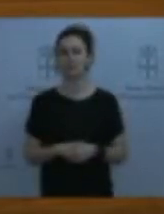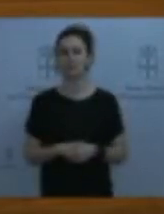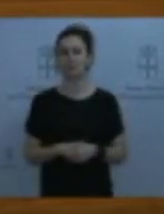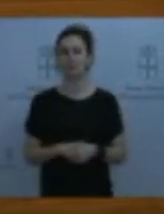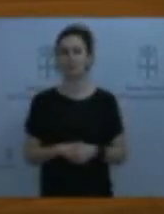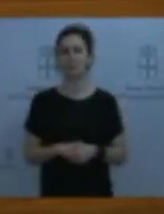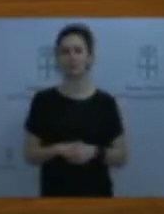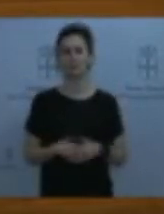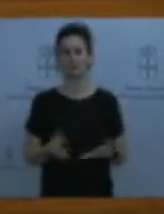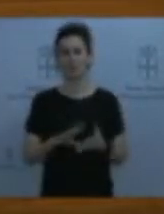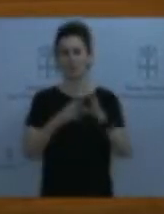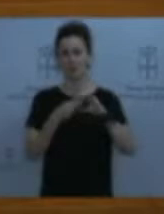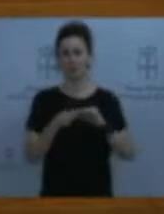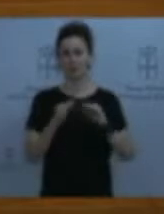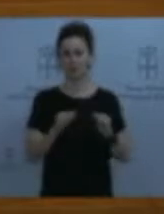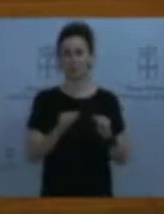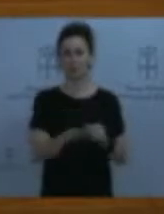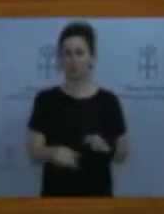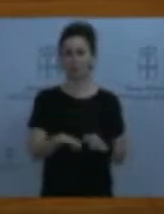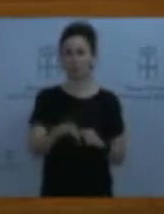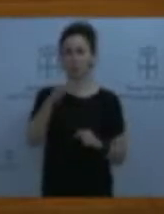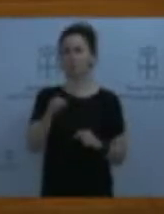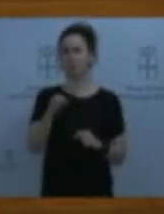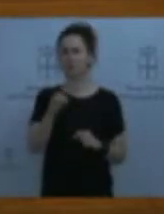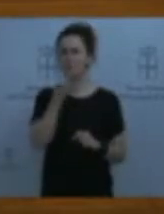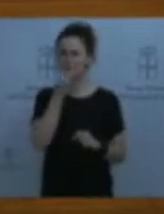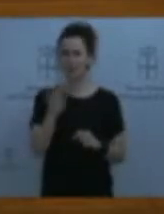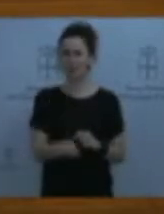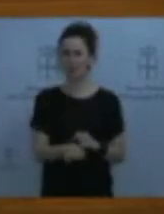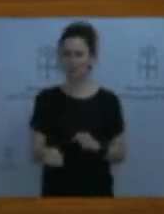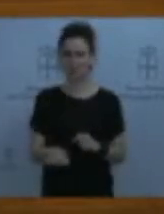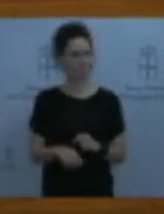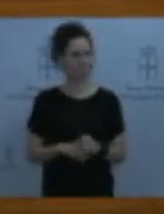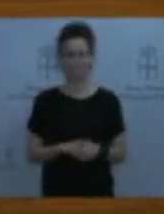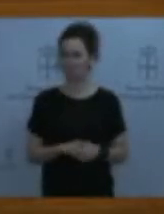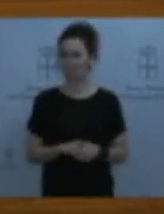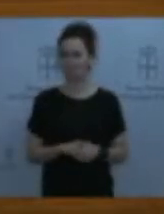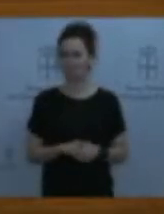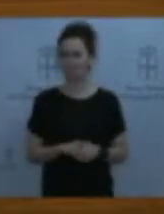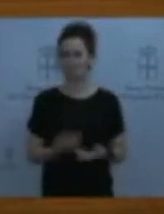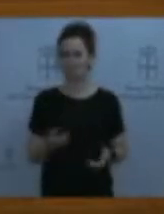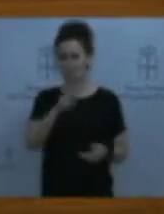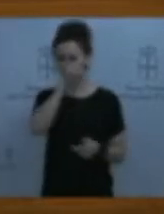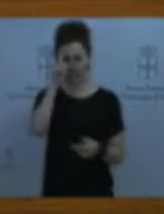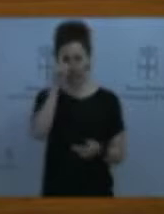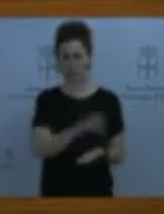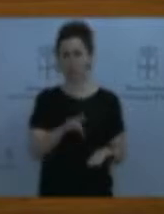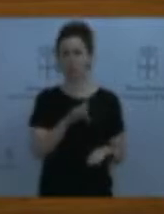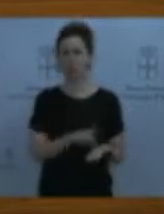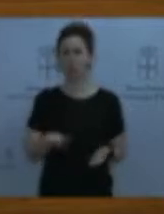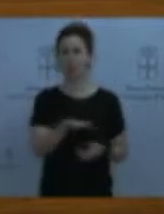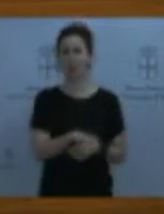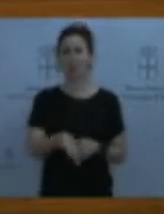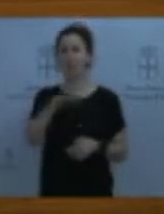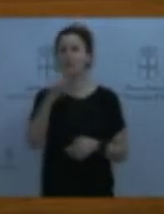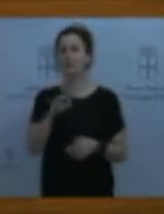¿Dónde se ha aplicado su distrito único? ¿Ha mejorado en alguna medida esto? No. En Madrid, donde se ha establecido el distrito único,